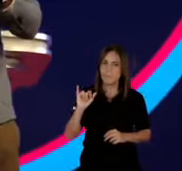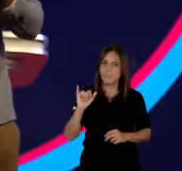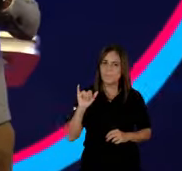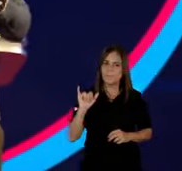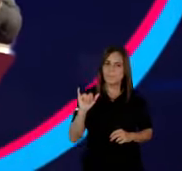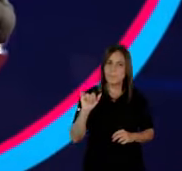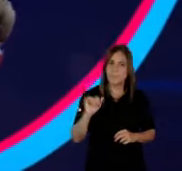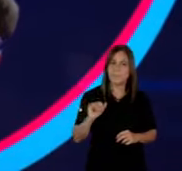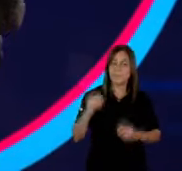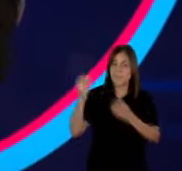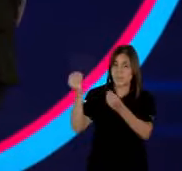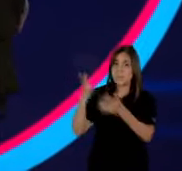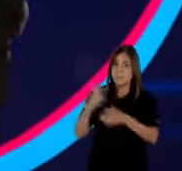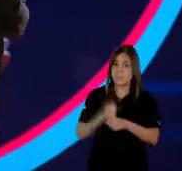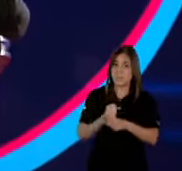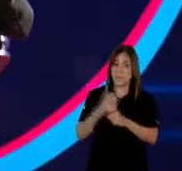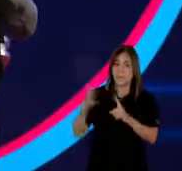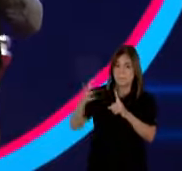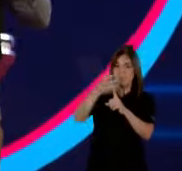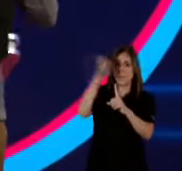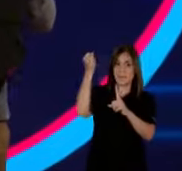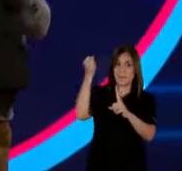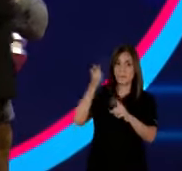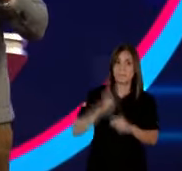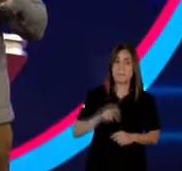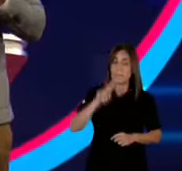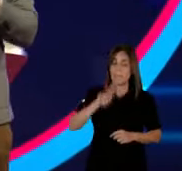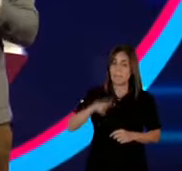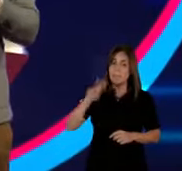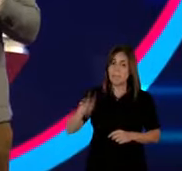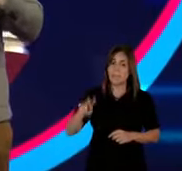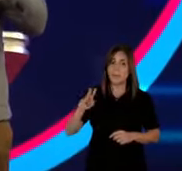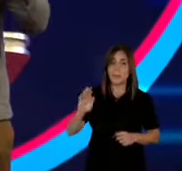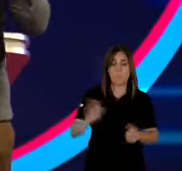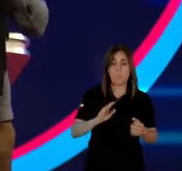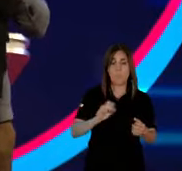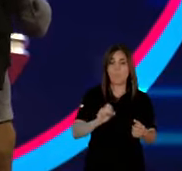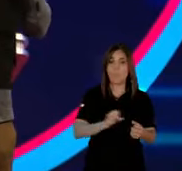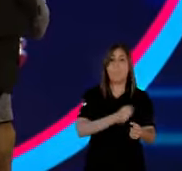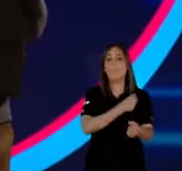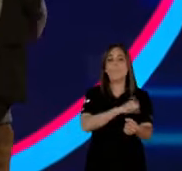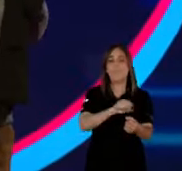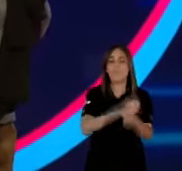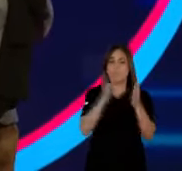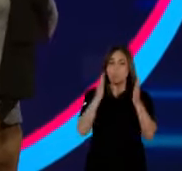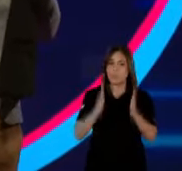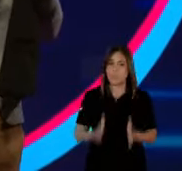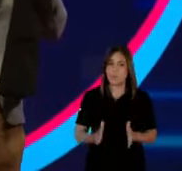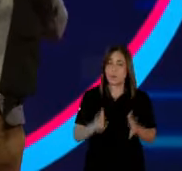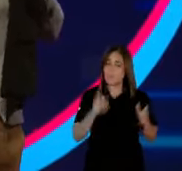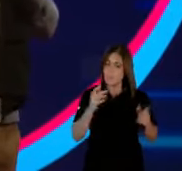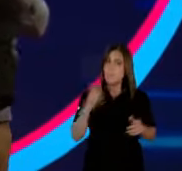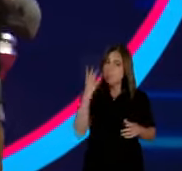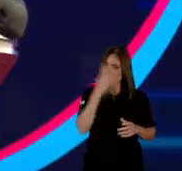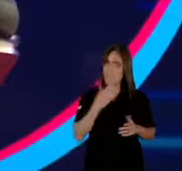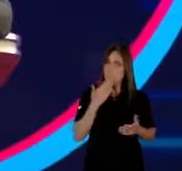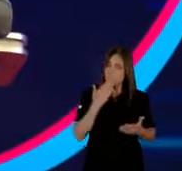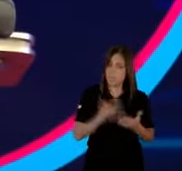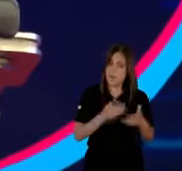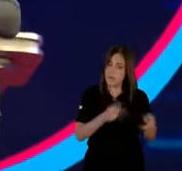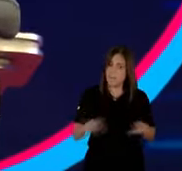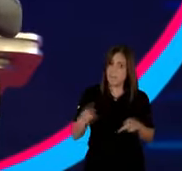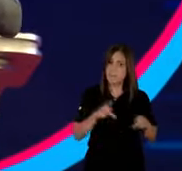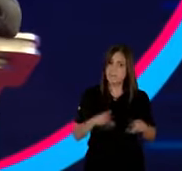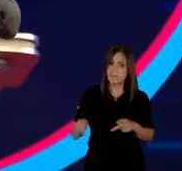muy bien producido. 22 músicos, una logística impactante, varios cantantes, entre ellos